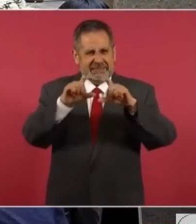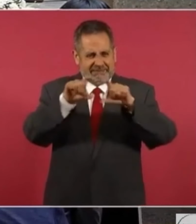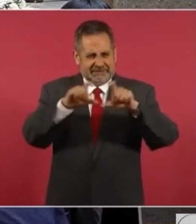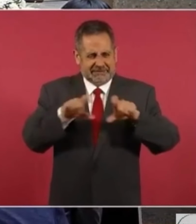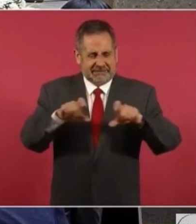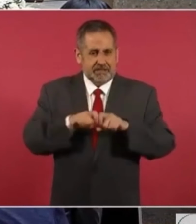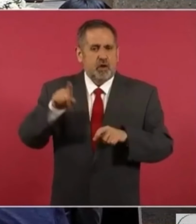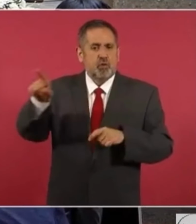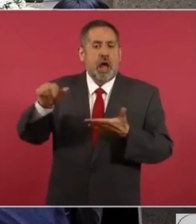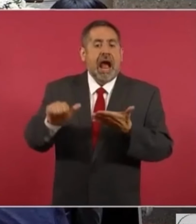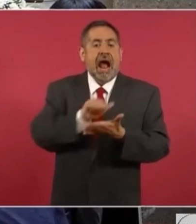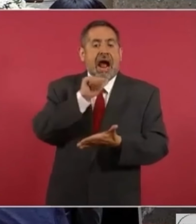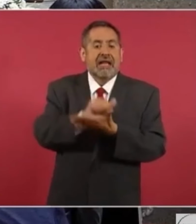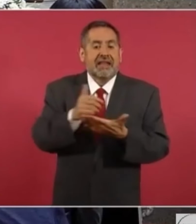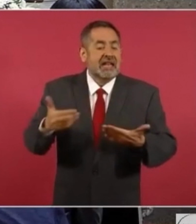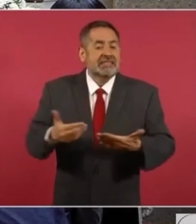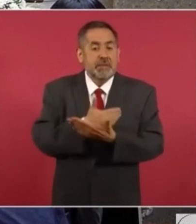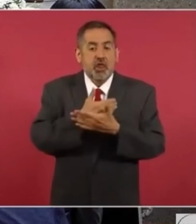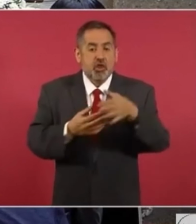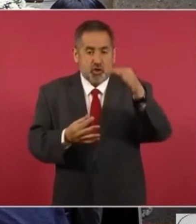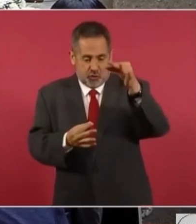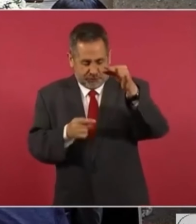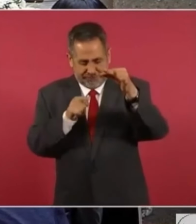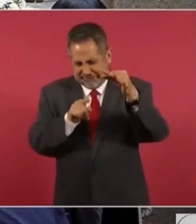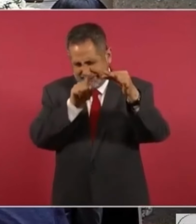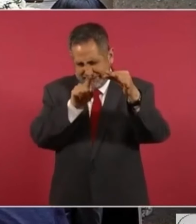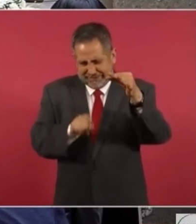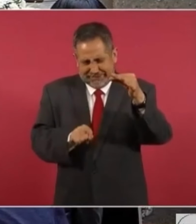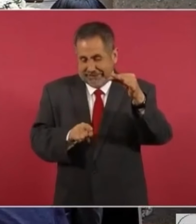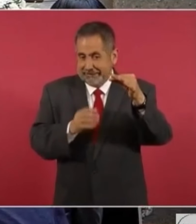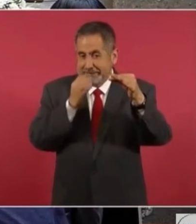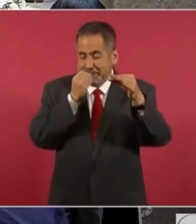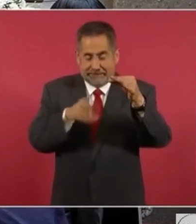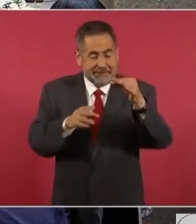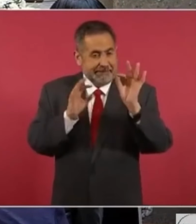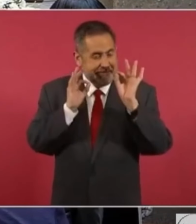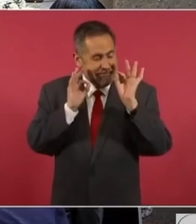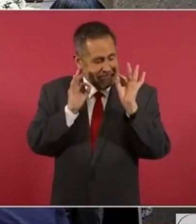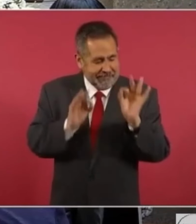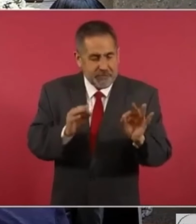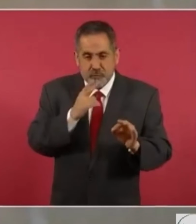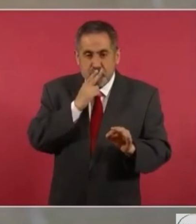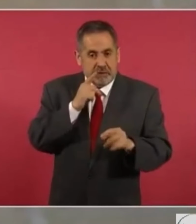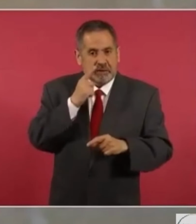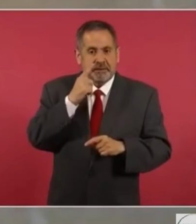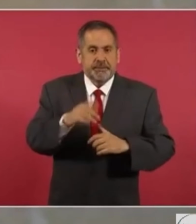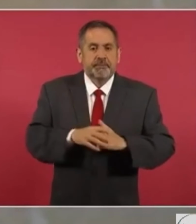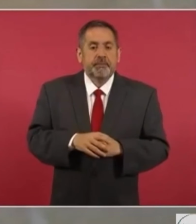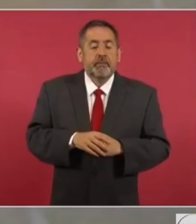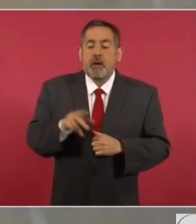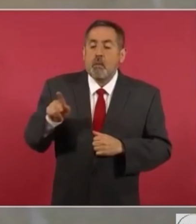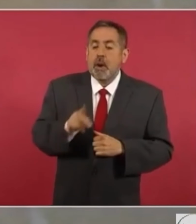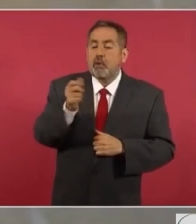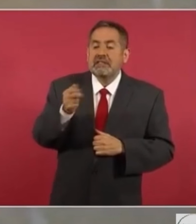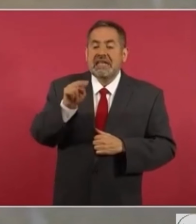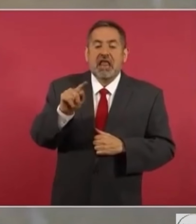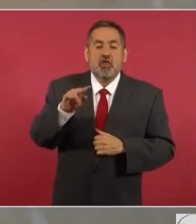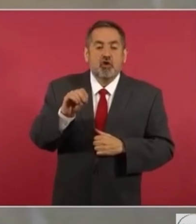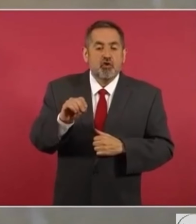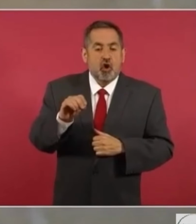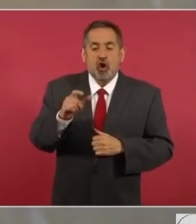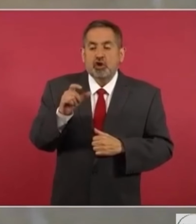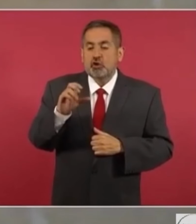su acta de nacimiento, que es un documento absolutamente entrañable. Dice: en el pueblo de San Antonio, en los